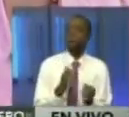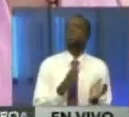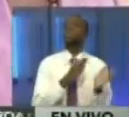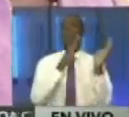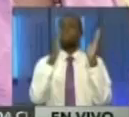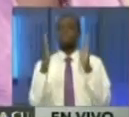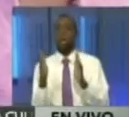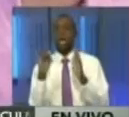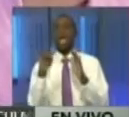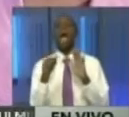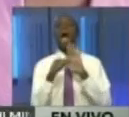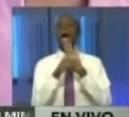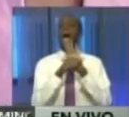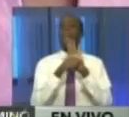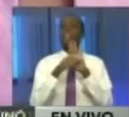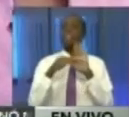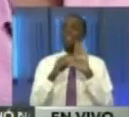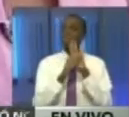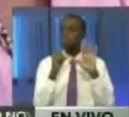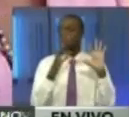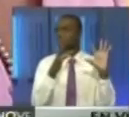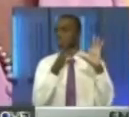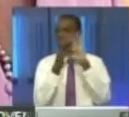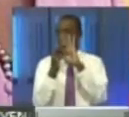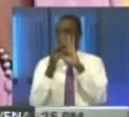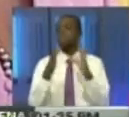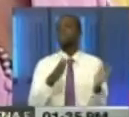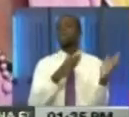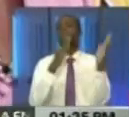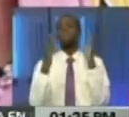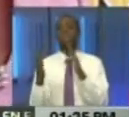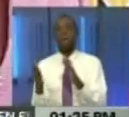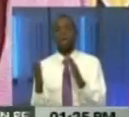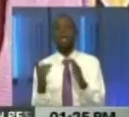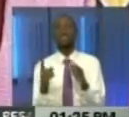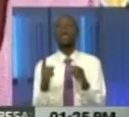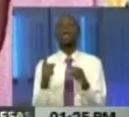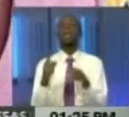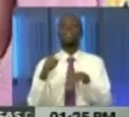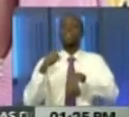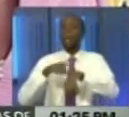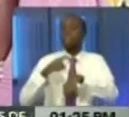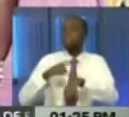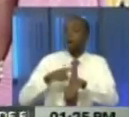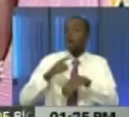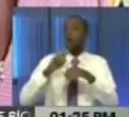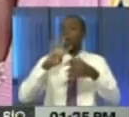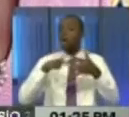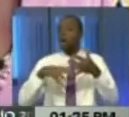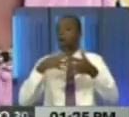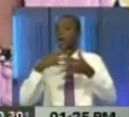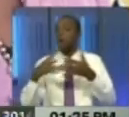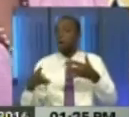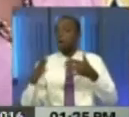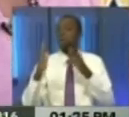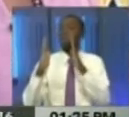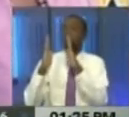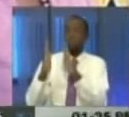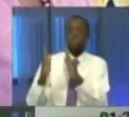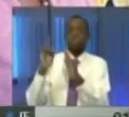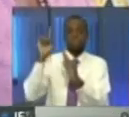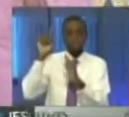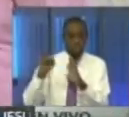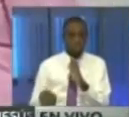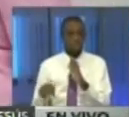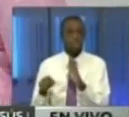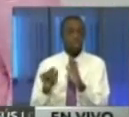al cual pertenece, los lapsos, los artículos que están en la norma, los lapsos